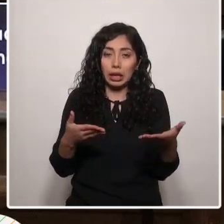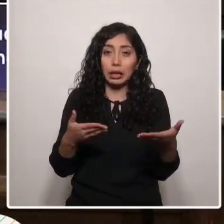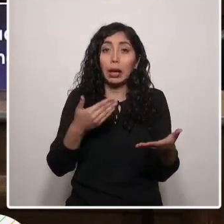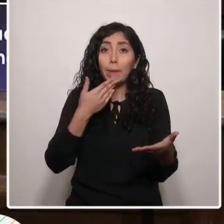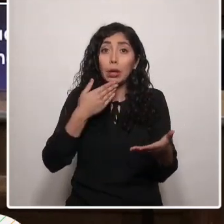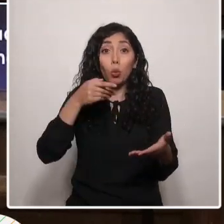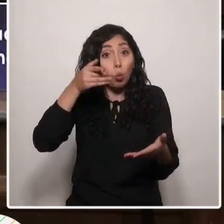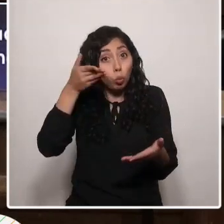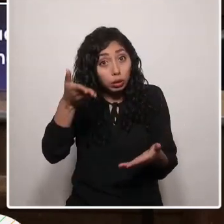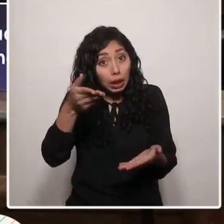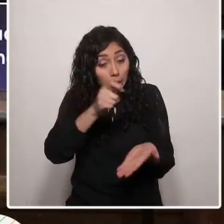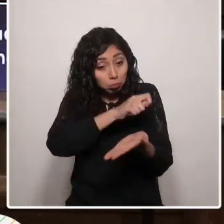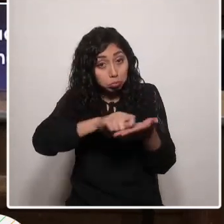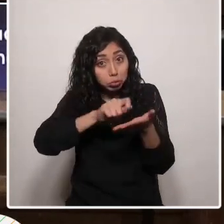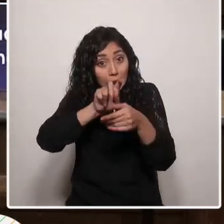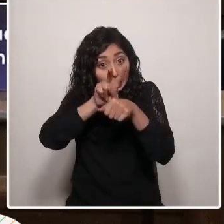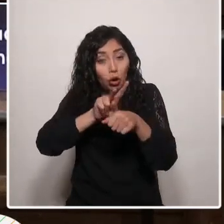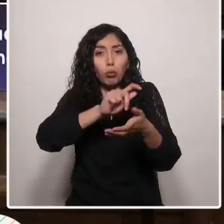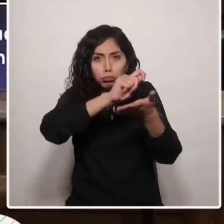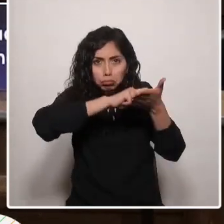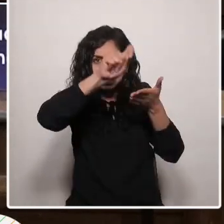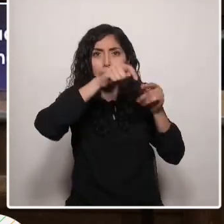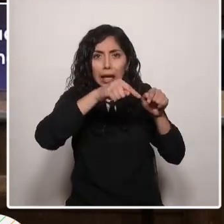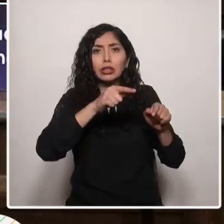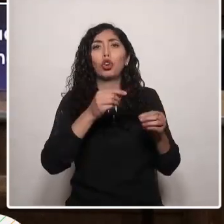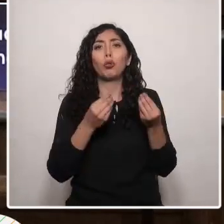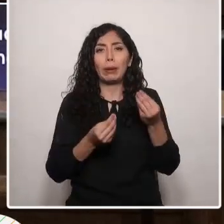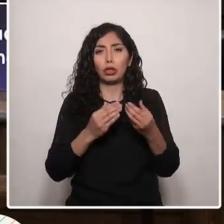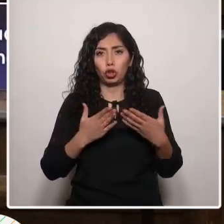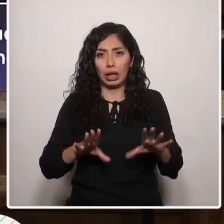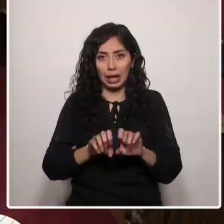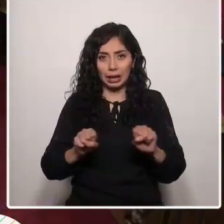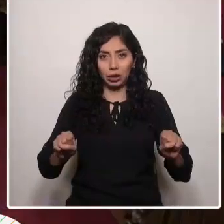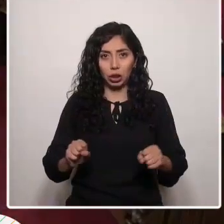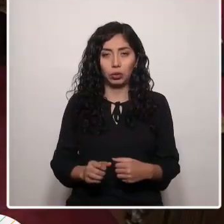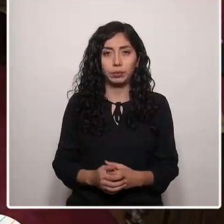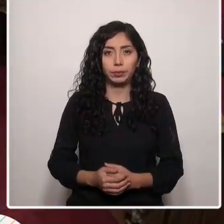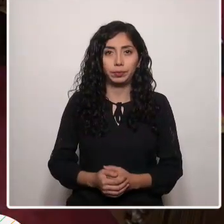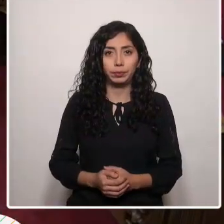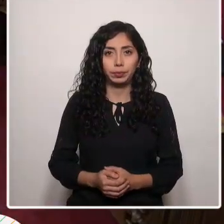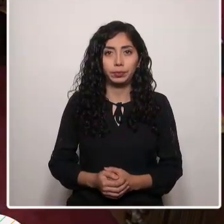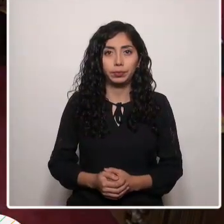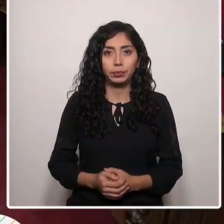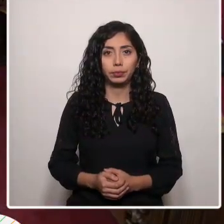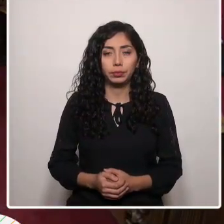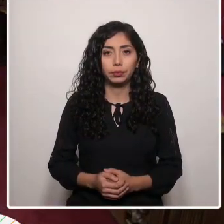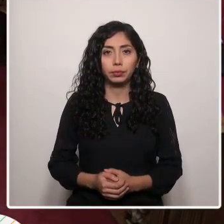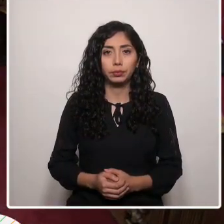por usted como ministro de Fe de que aquello ocurrió. ¿Cómo no?